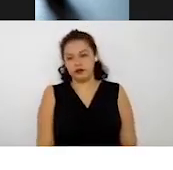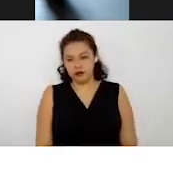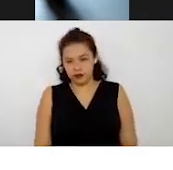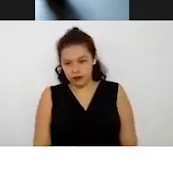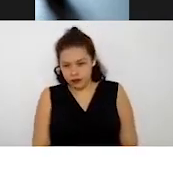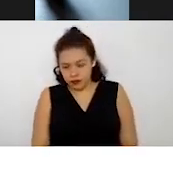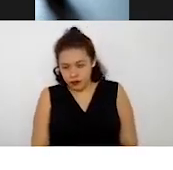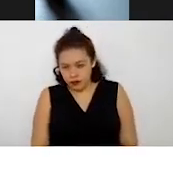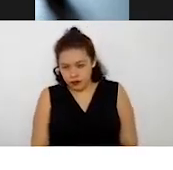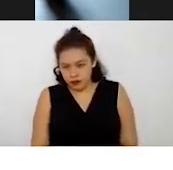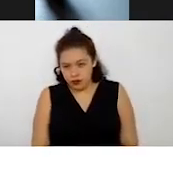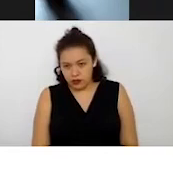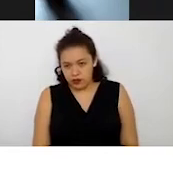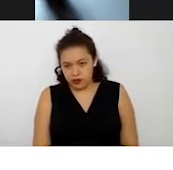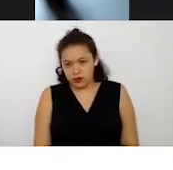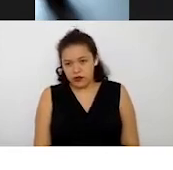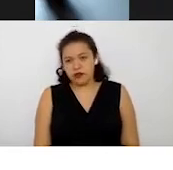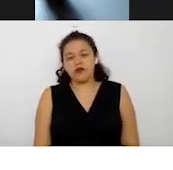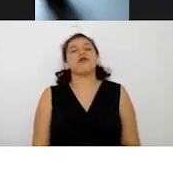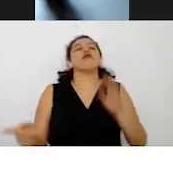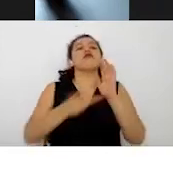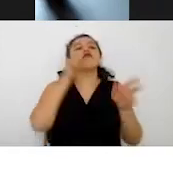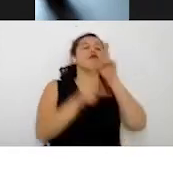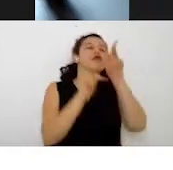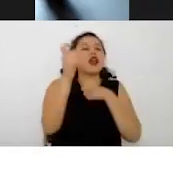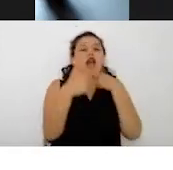Podríamos hablar otra vez con él a ver si estaba bien, si recordaba algo.